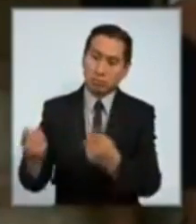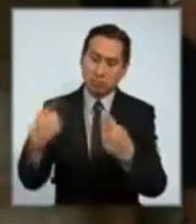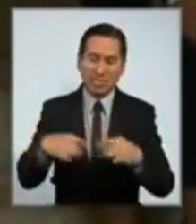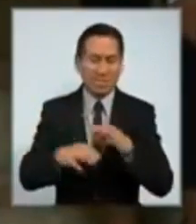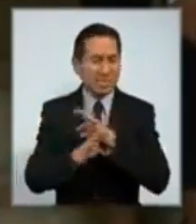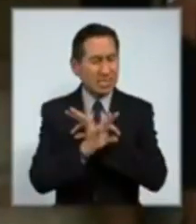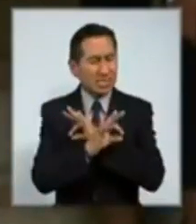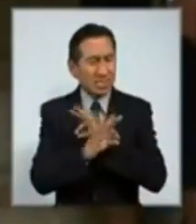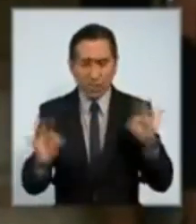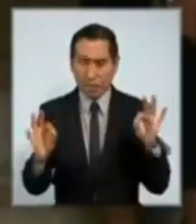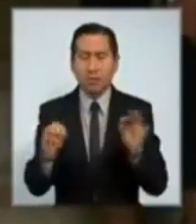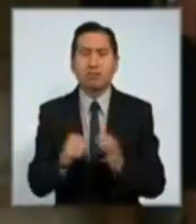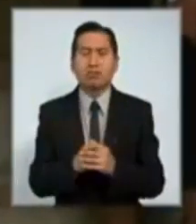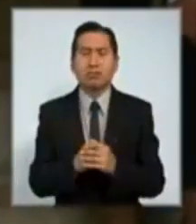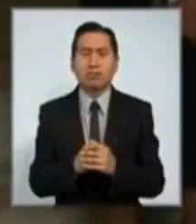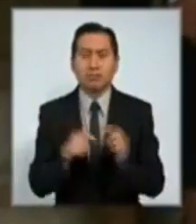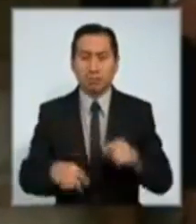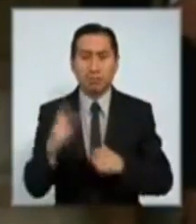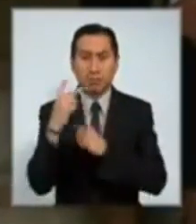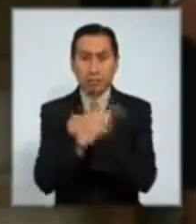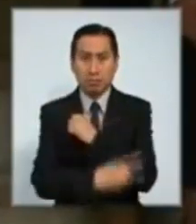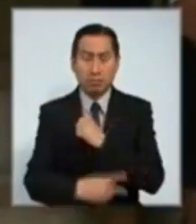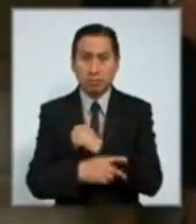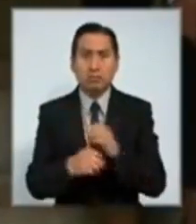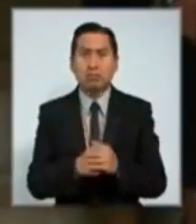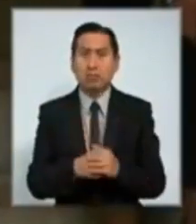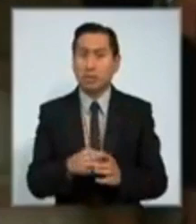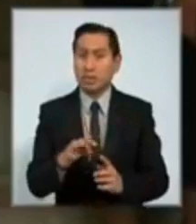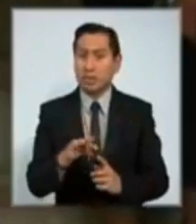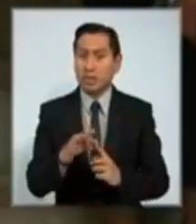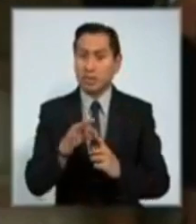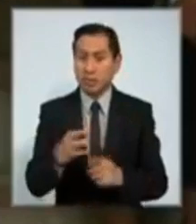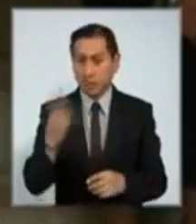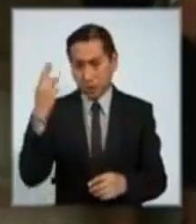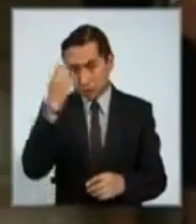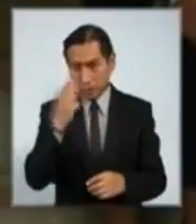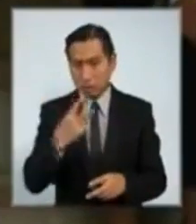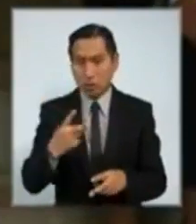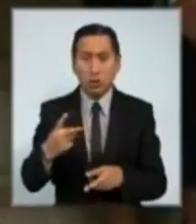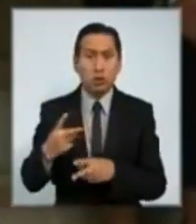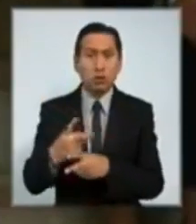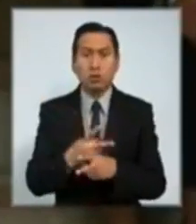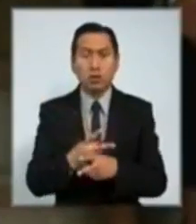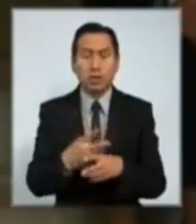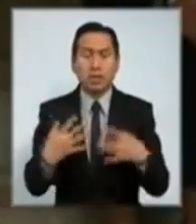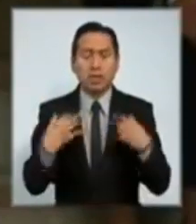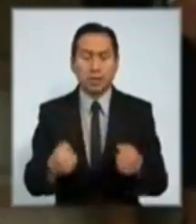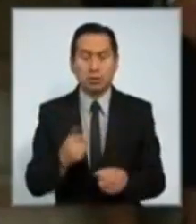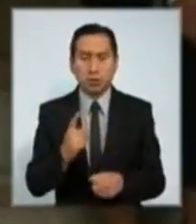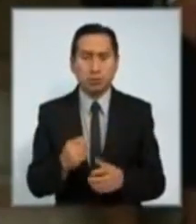entra del país, salvo por razones de seguridad y salud.